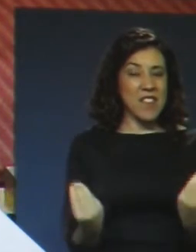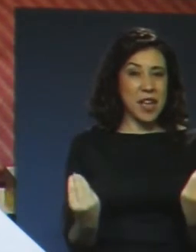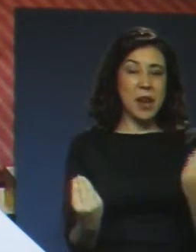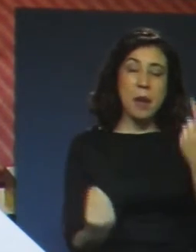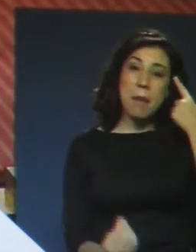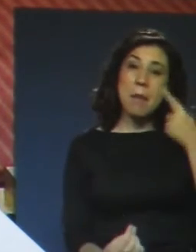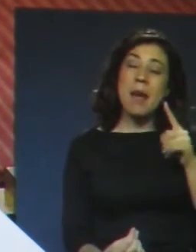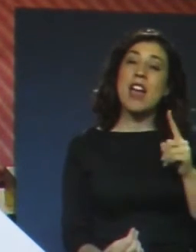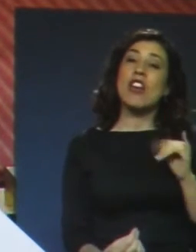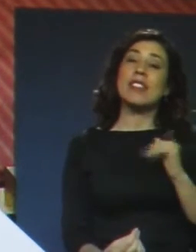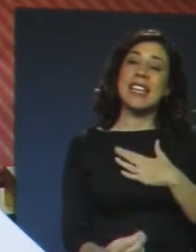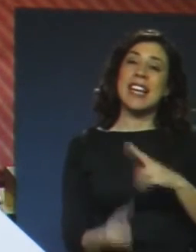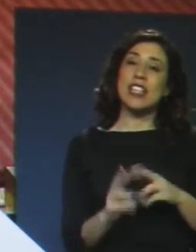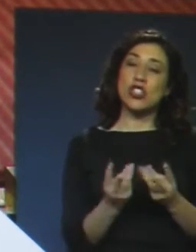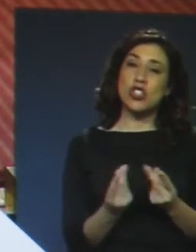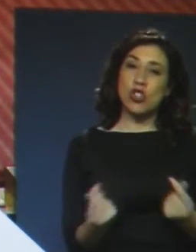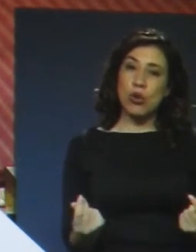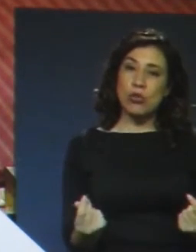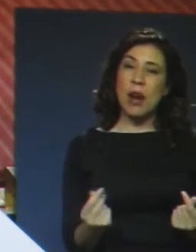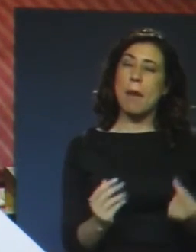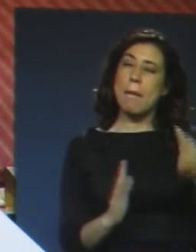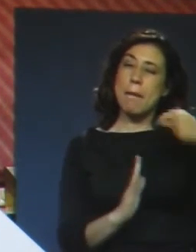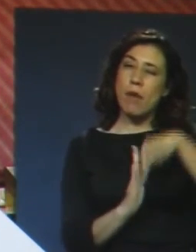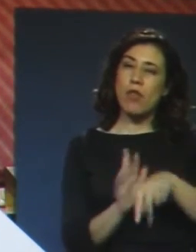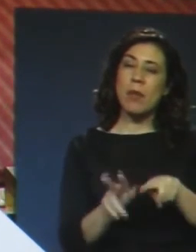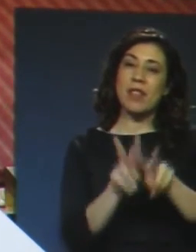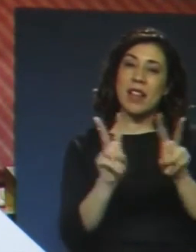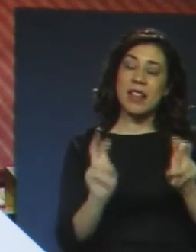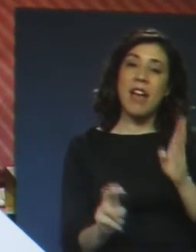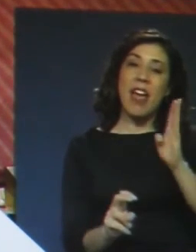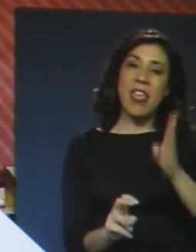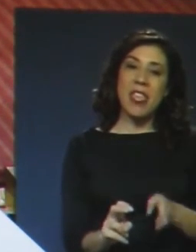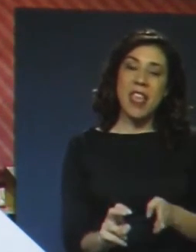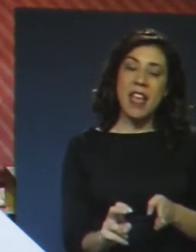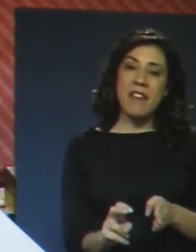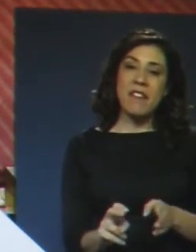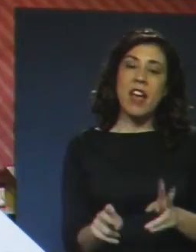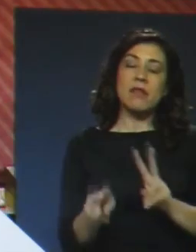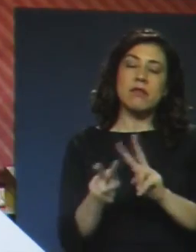si se trata de resolver a fondo la materia, hay que darle una